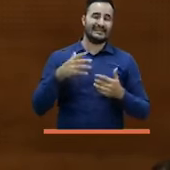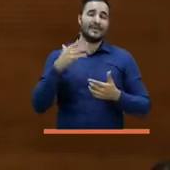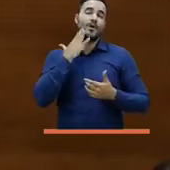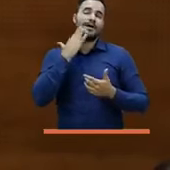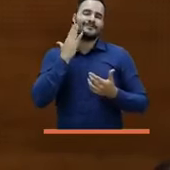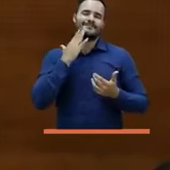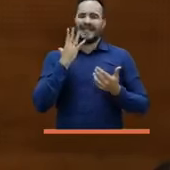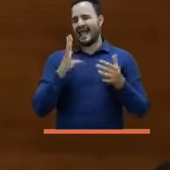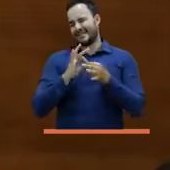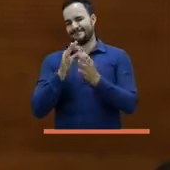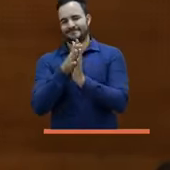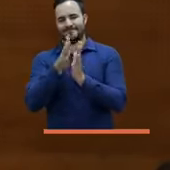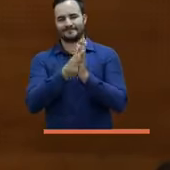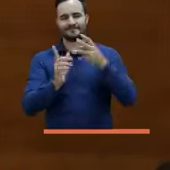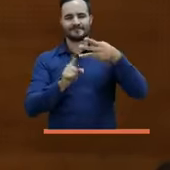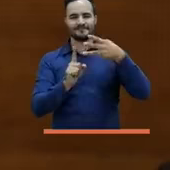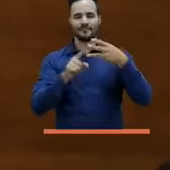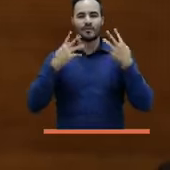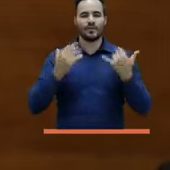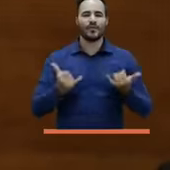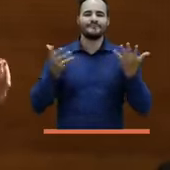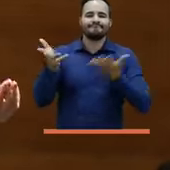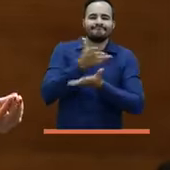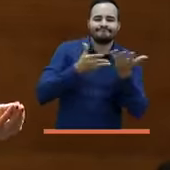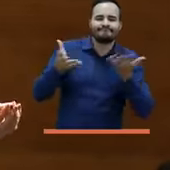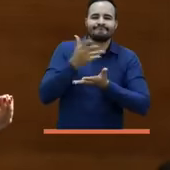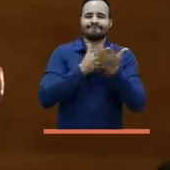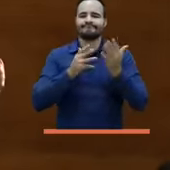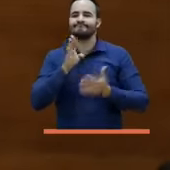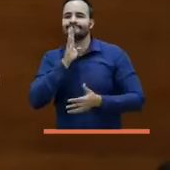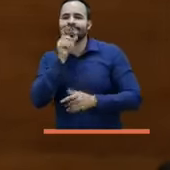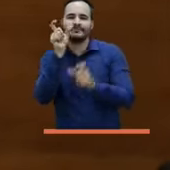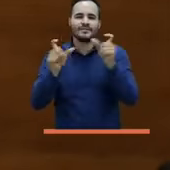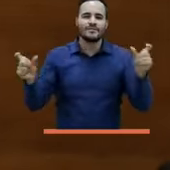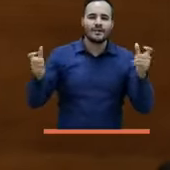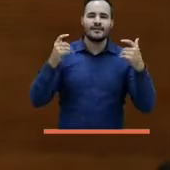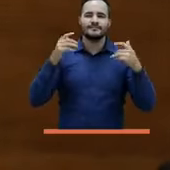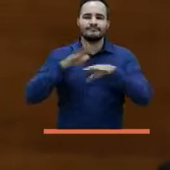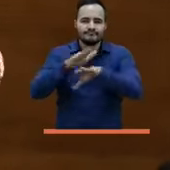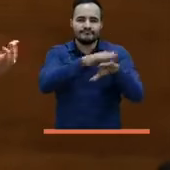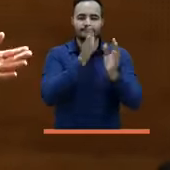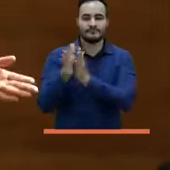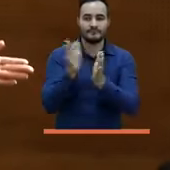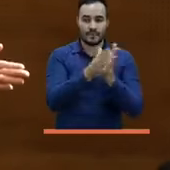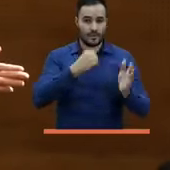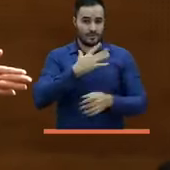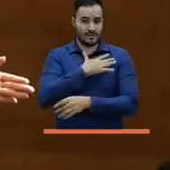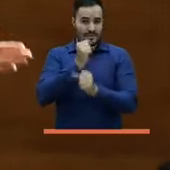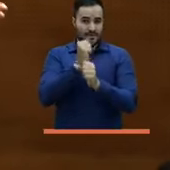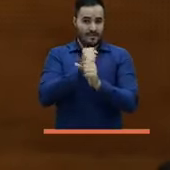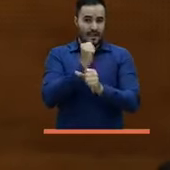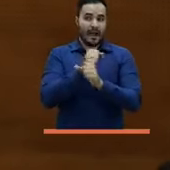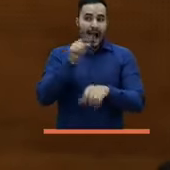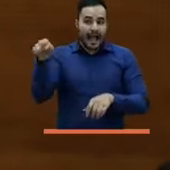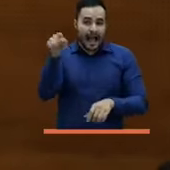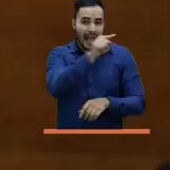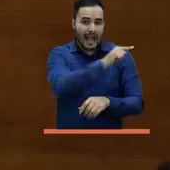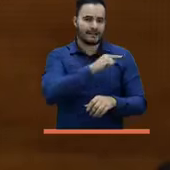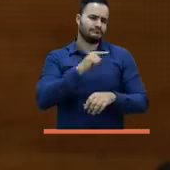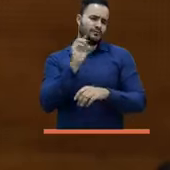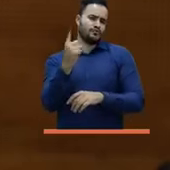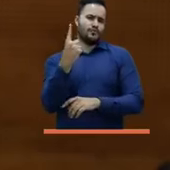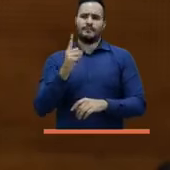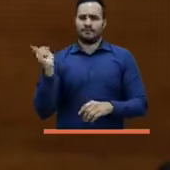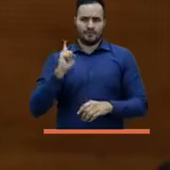no sola no lo estamos dejando en una conversación con cada una de las personas que hoy quiere acceder a un empleo también le estamos conversando con el tejido